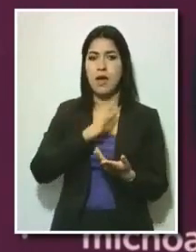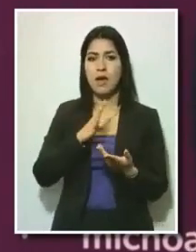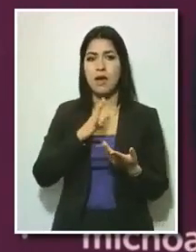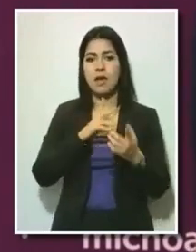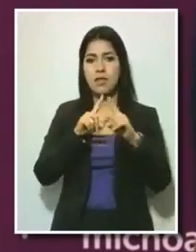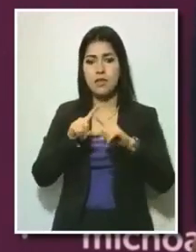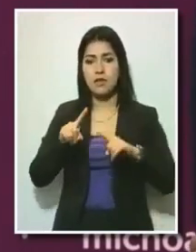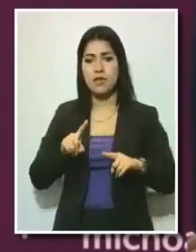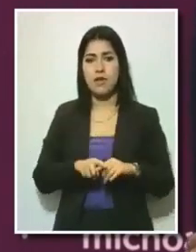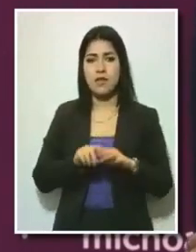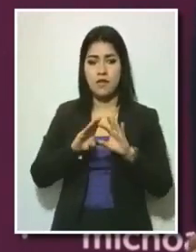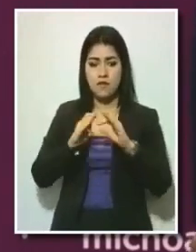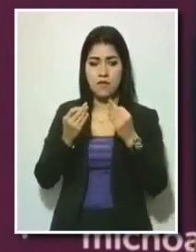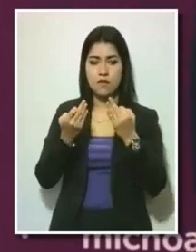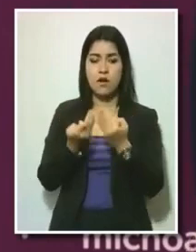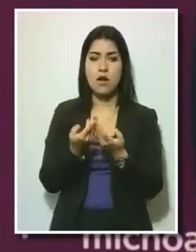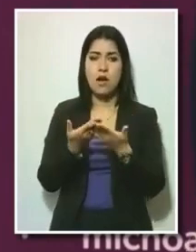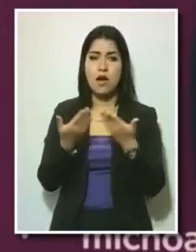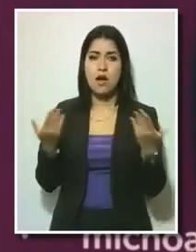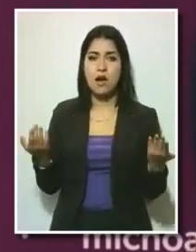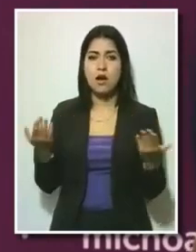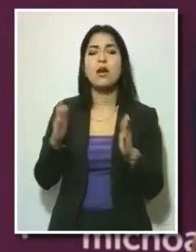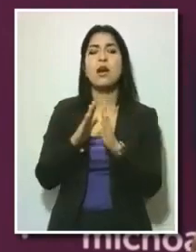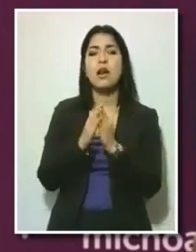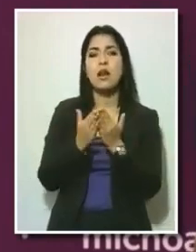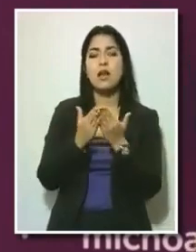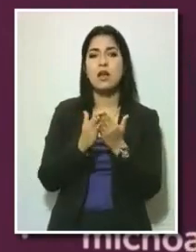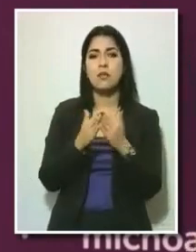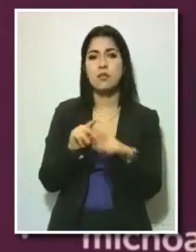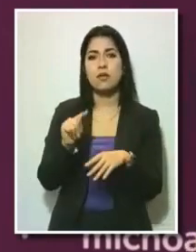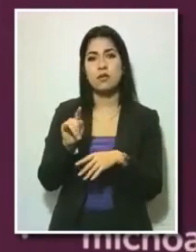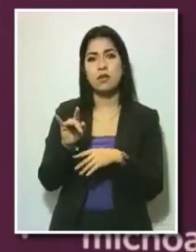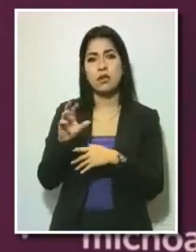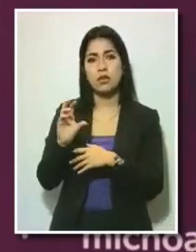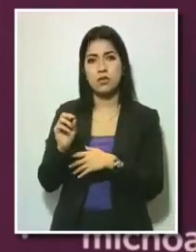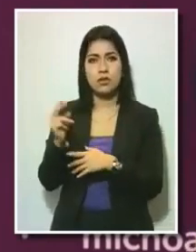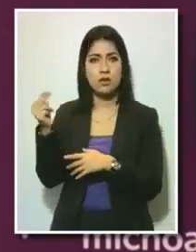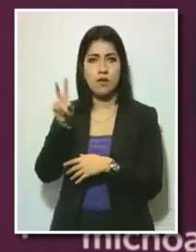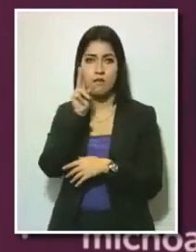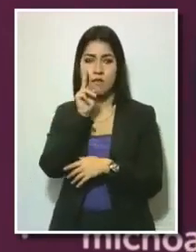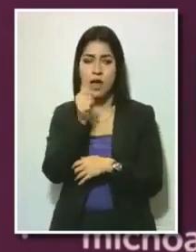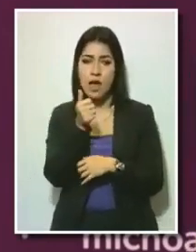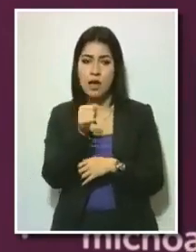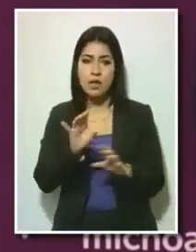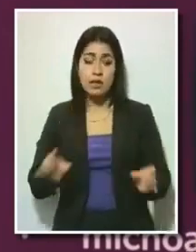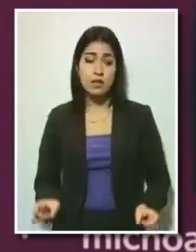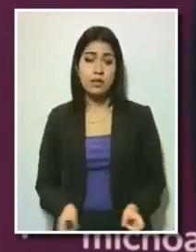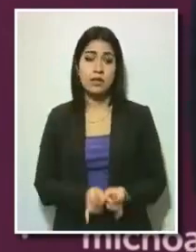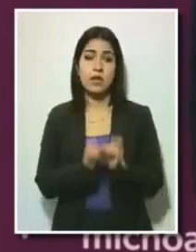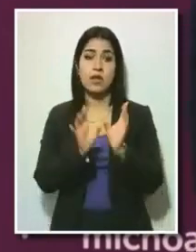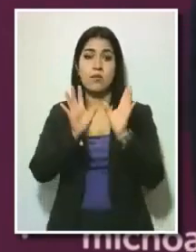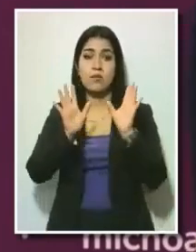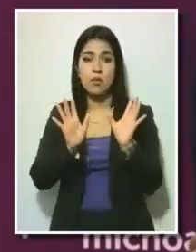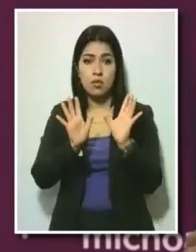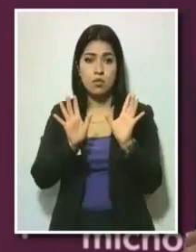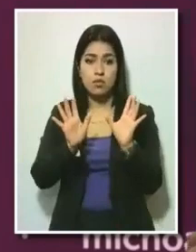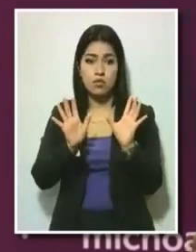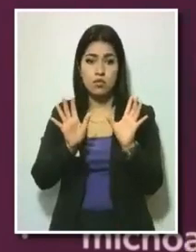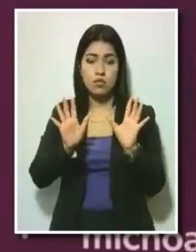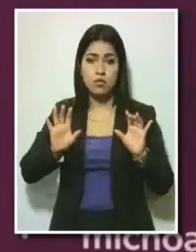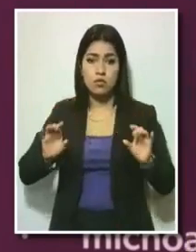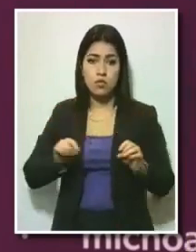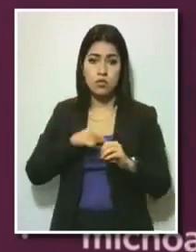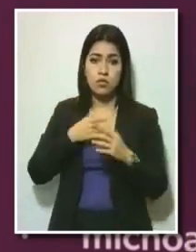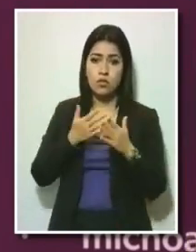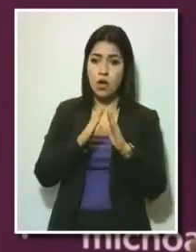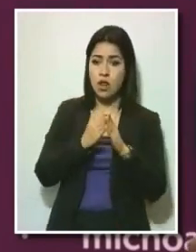momentos, los libros de texto los tenemos que ver así. No llegan de la noche a la mañana, no